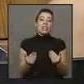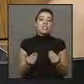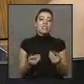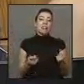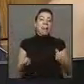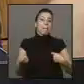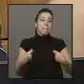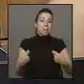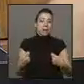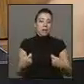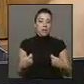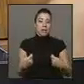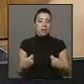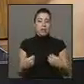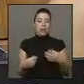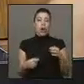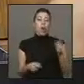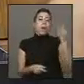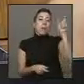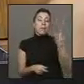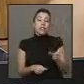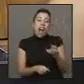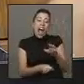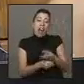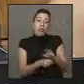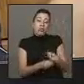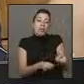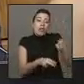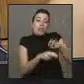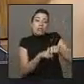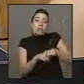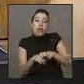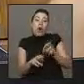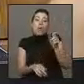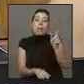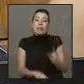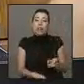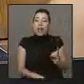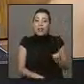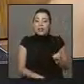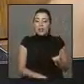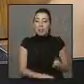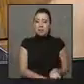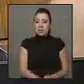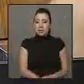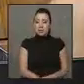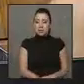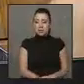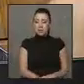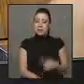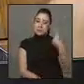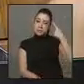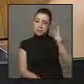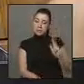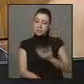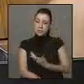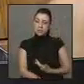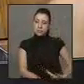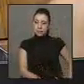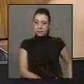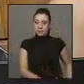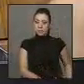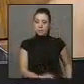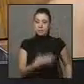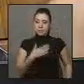mercado, mover a algún adulto mayor o a un discapacitado. Sin embargo, señor presidente, estimados